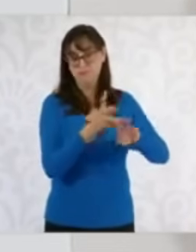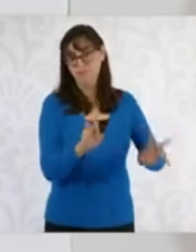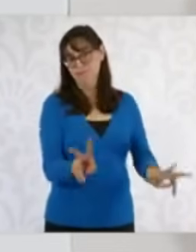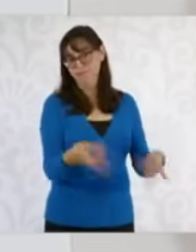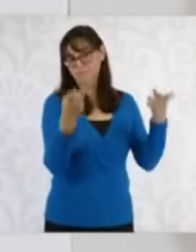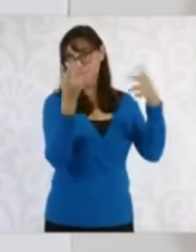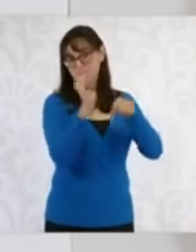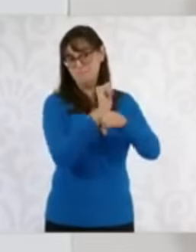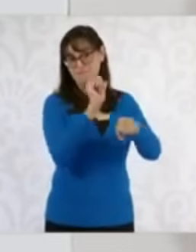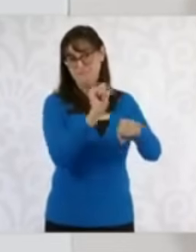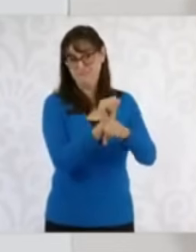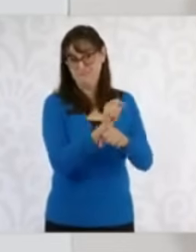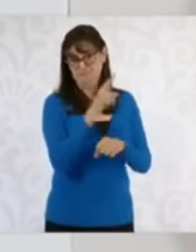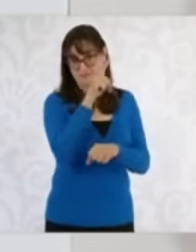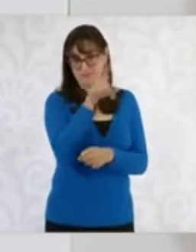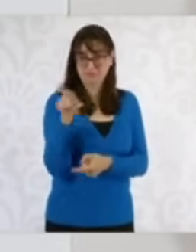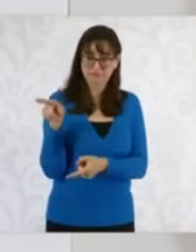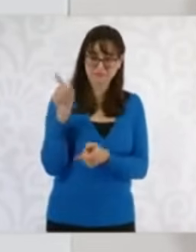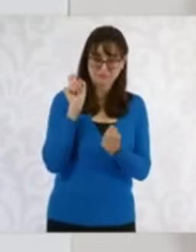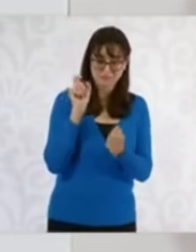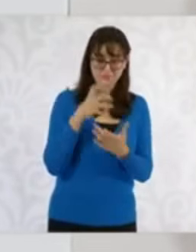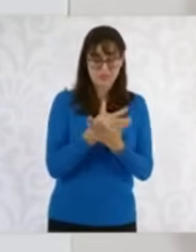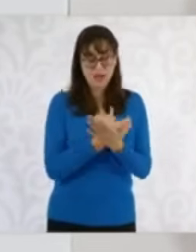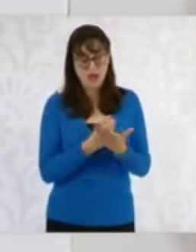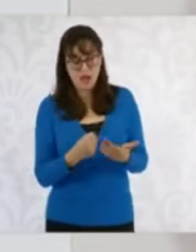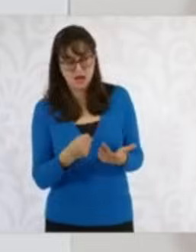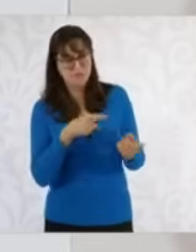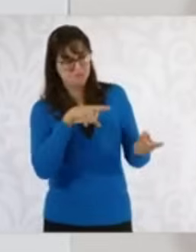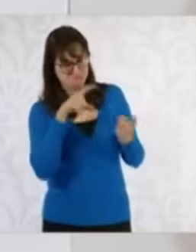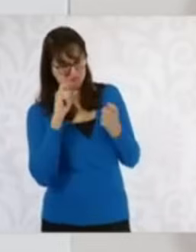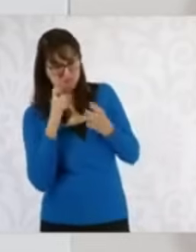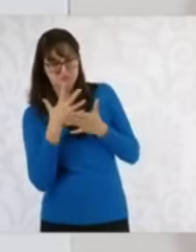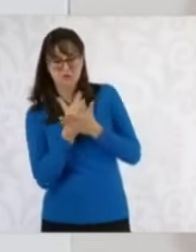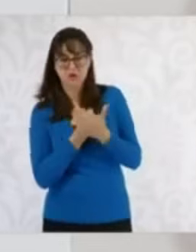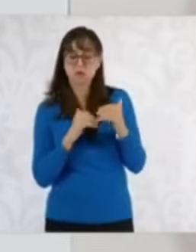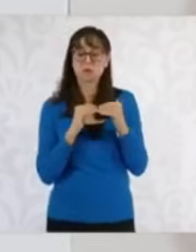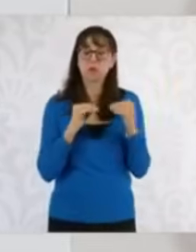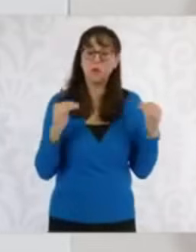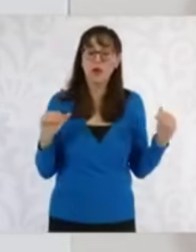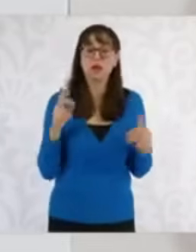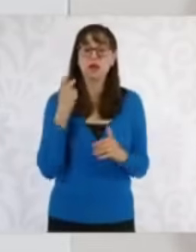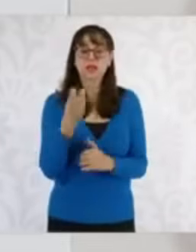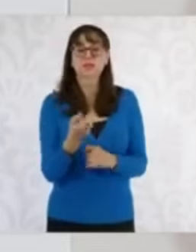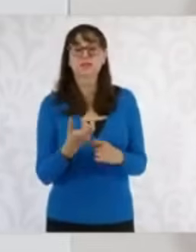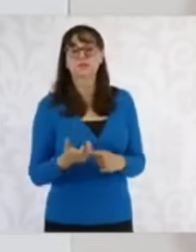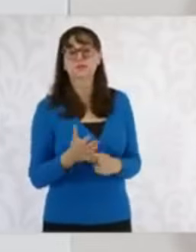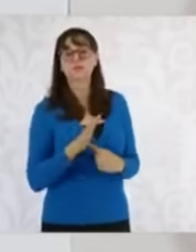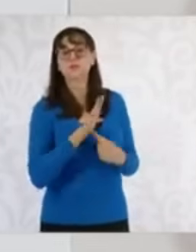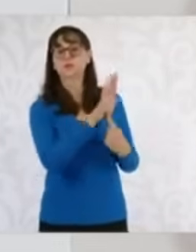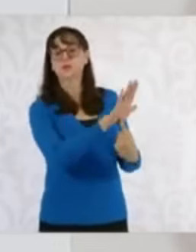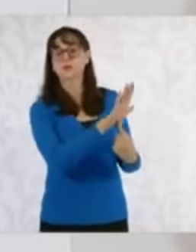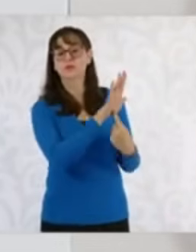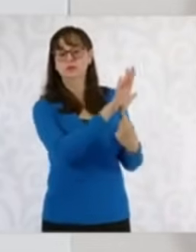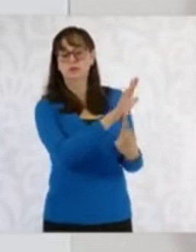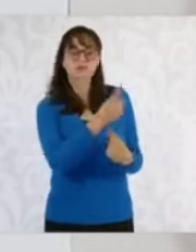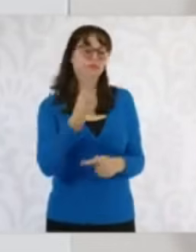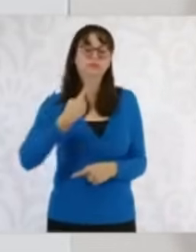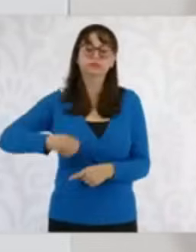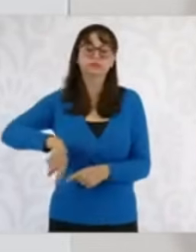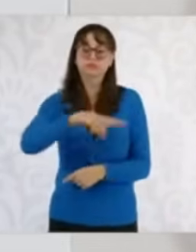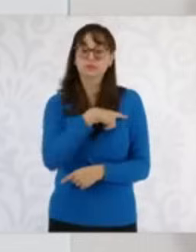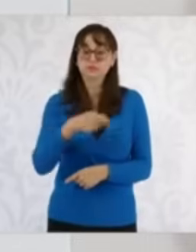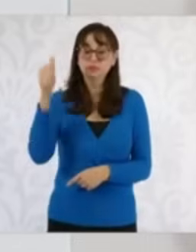el tratado. Entonces, estamos trabajando en todo ello. Como lo he dicho, siempre vamos a defender